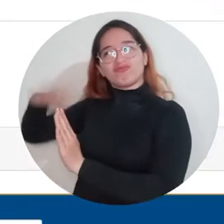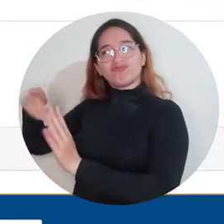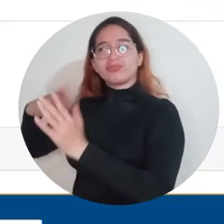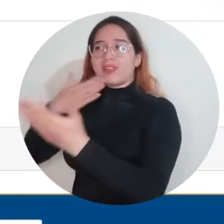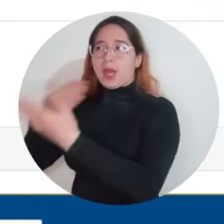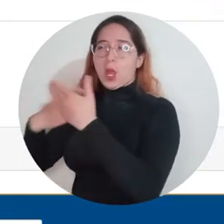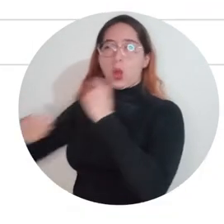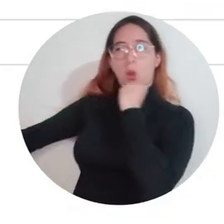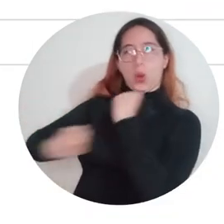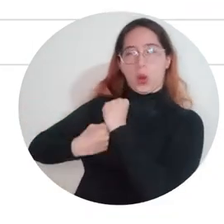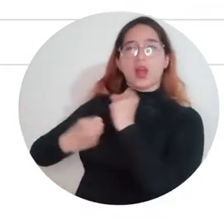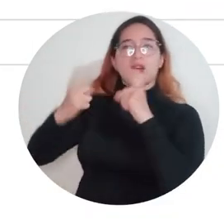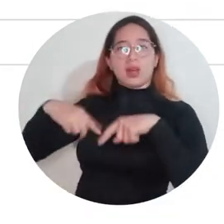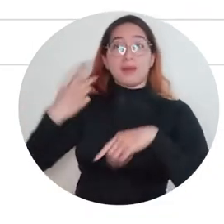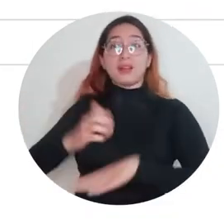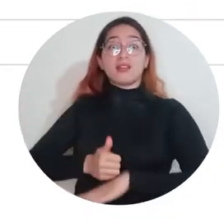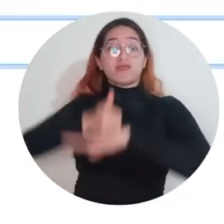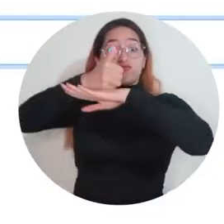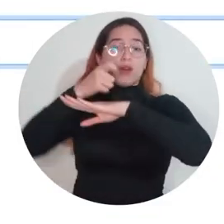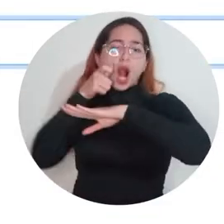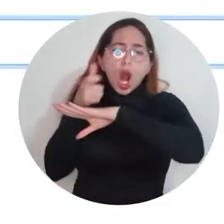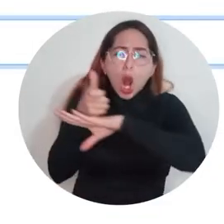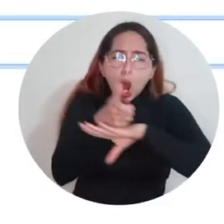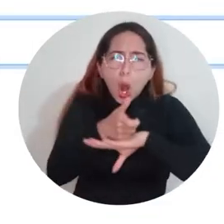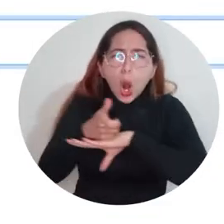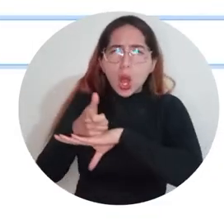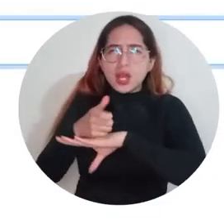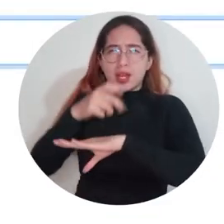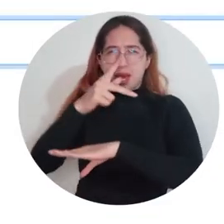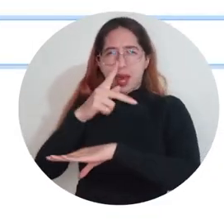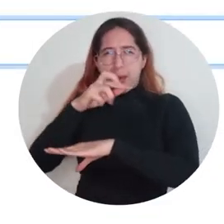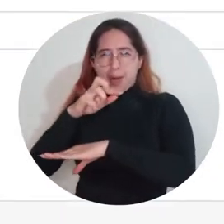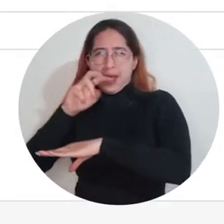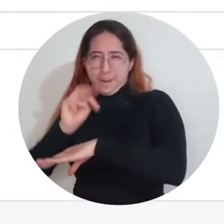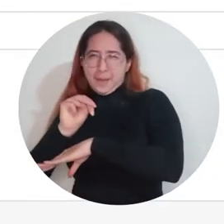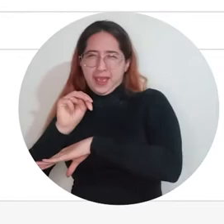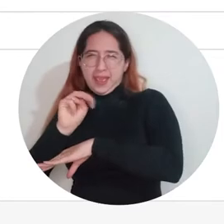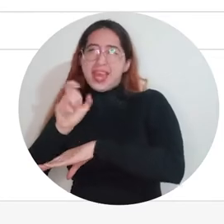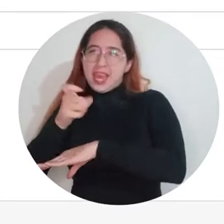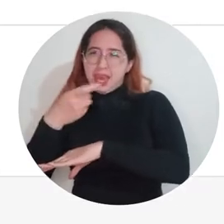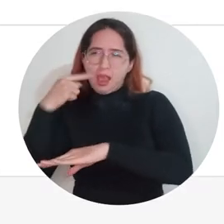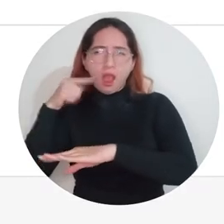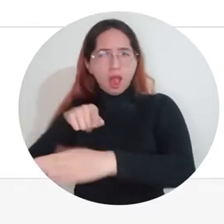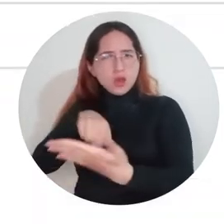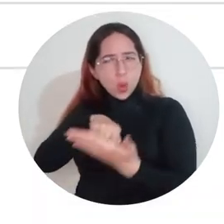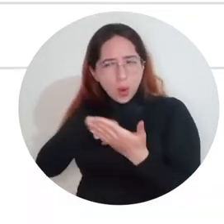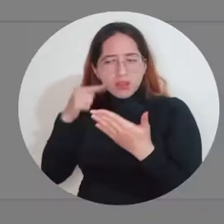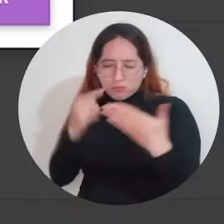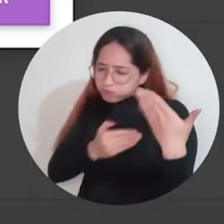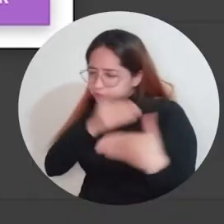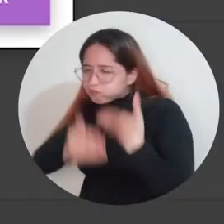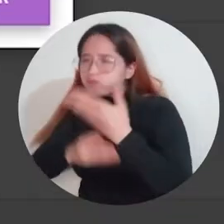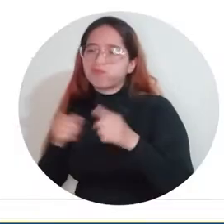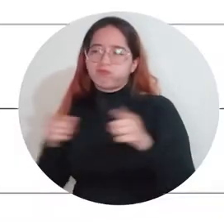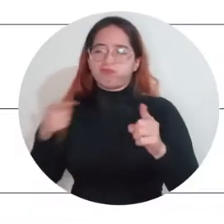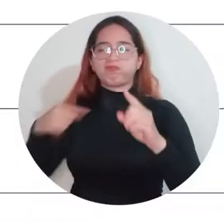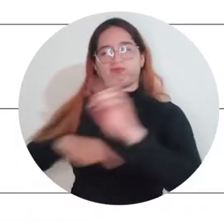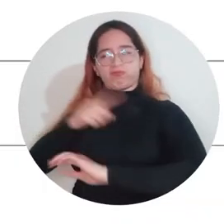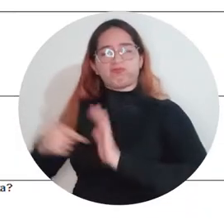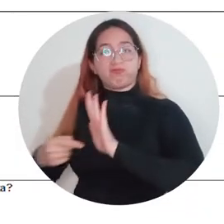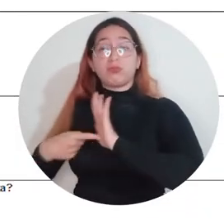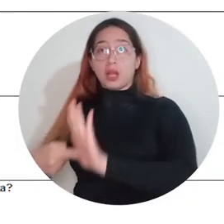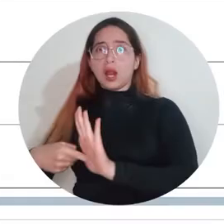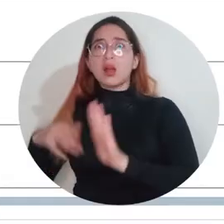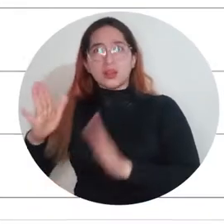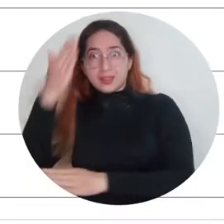la auditoría de la firma KPMG, que nos garantiza un buen funcionamiento y transparencia en todo el proceso.